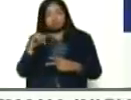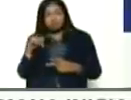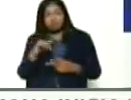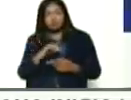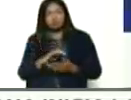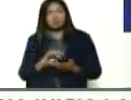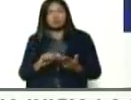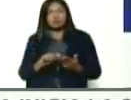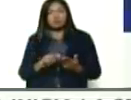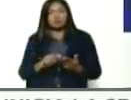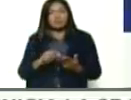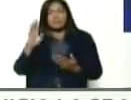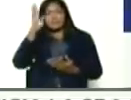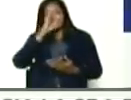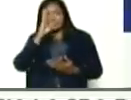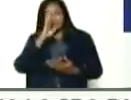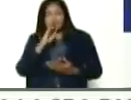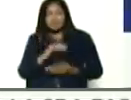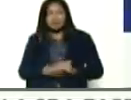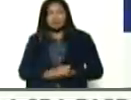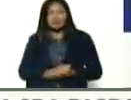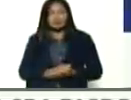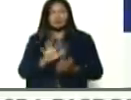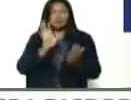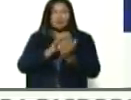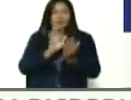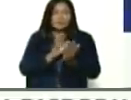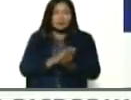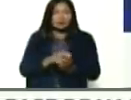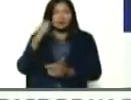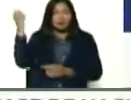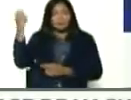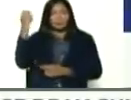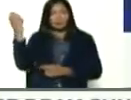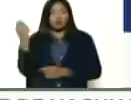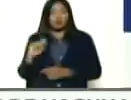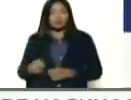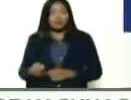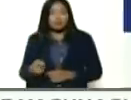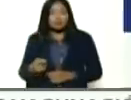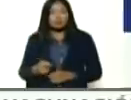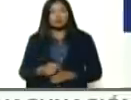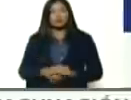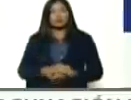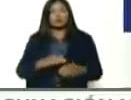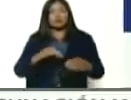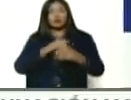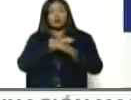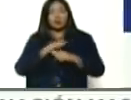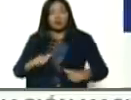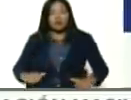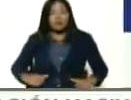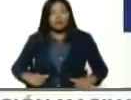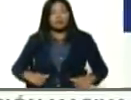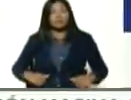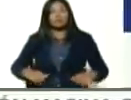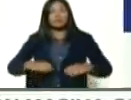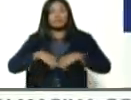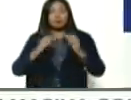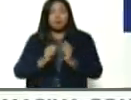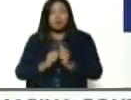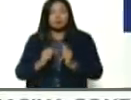barinas nueva esparta apure táchira cojedes lara monagas anzoátegui